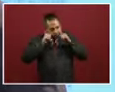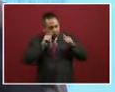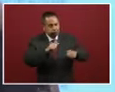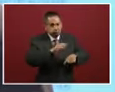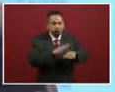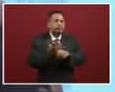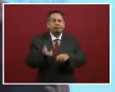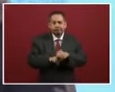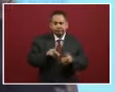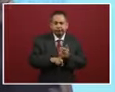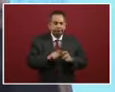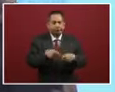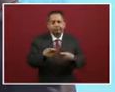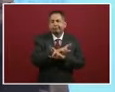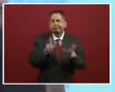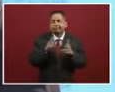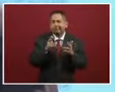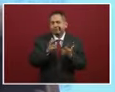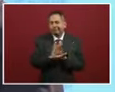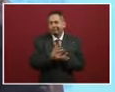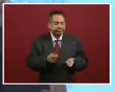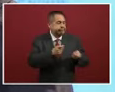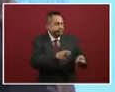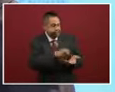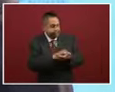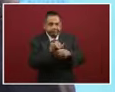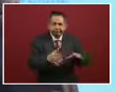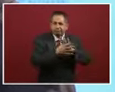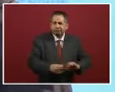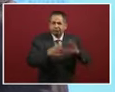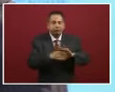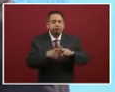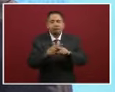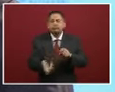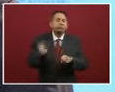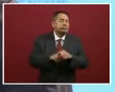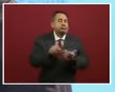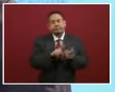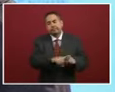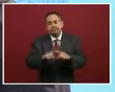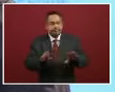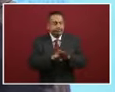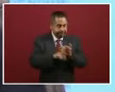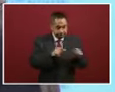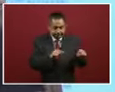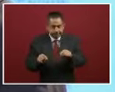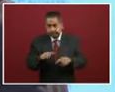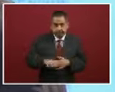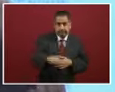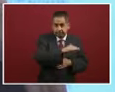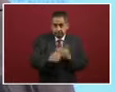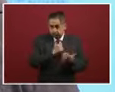estas clínicas, estos centros de rehabilitación, estos centros de información que existen en clínicas rurales, en hospitales, en clínicas en zonas